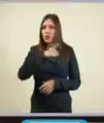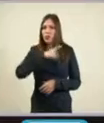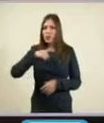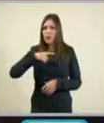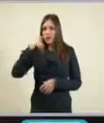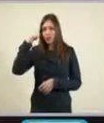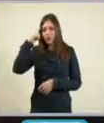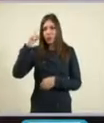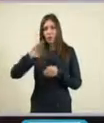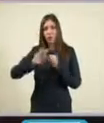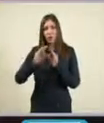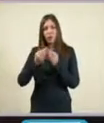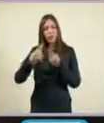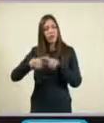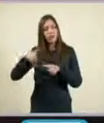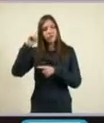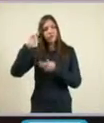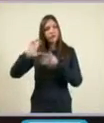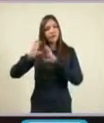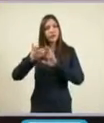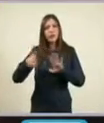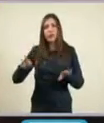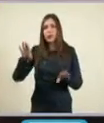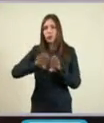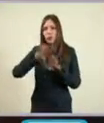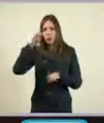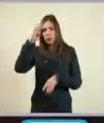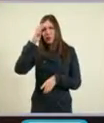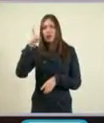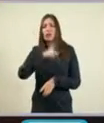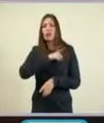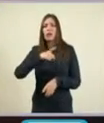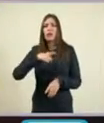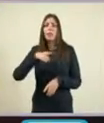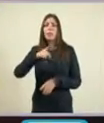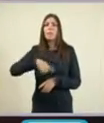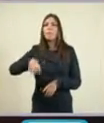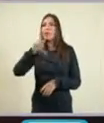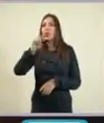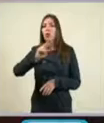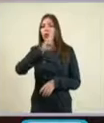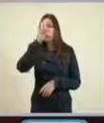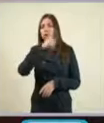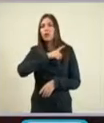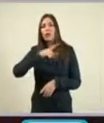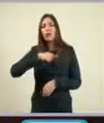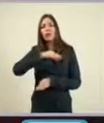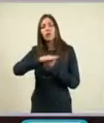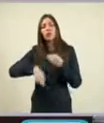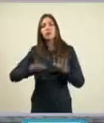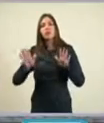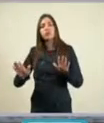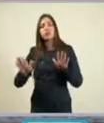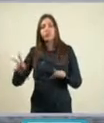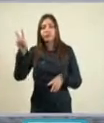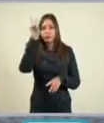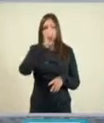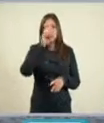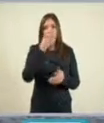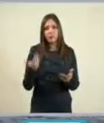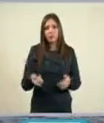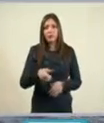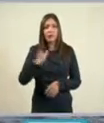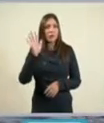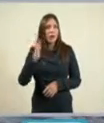en una comunidad en la que sea pacífica, en la que no se celebre la violencia, sino todo lo contrario. Oye, Karen, es que suena de verdad,